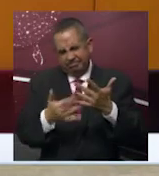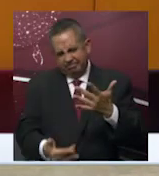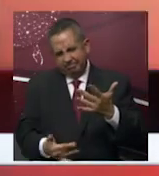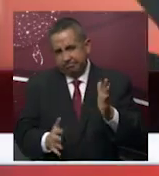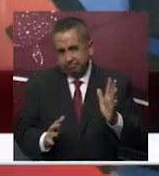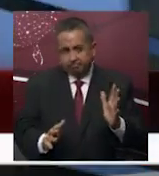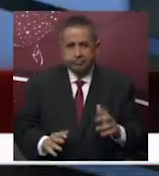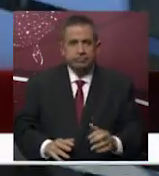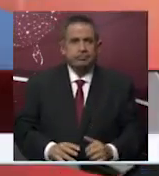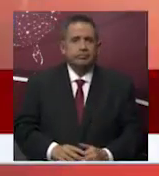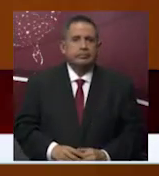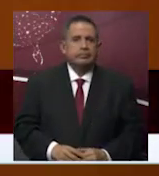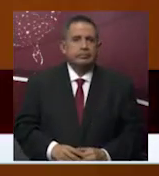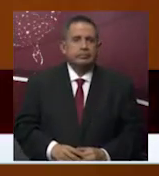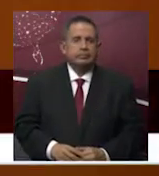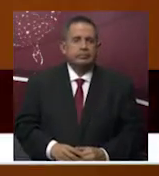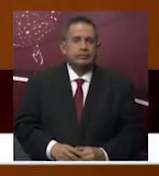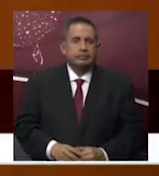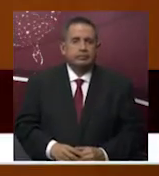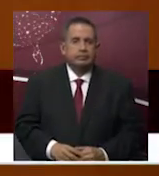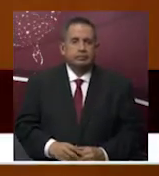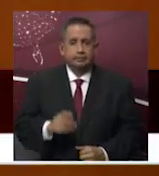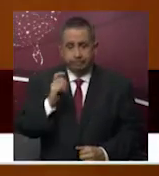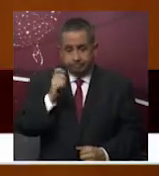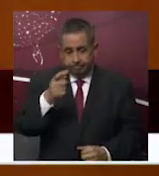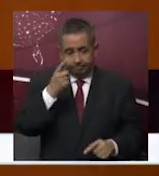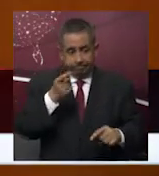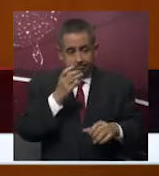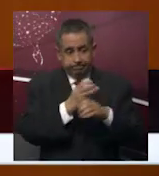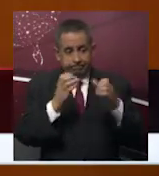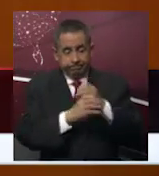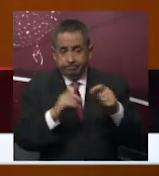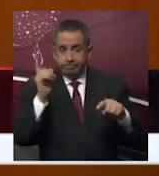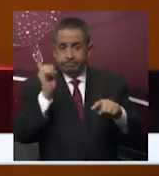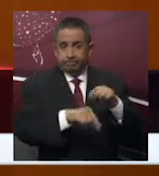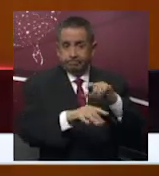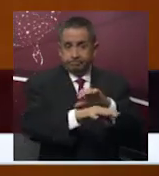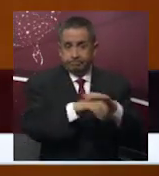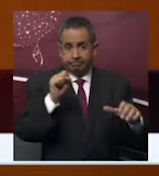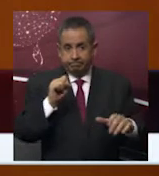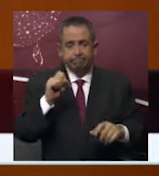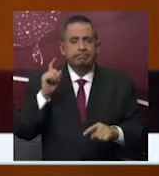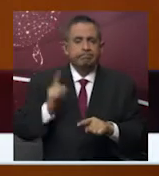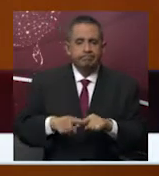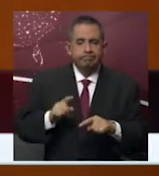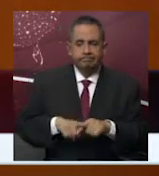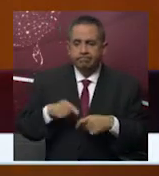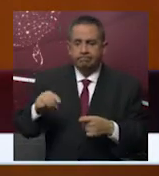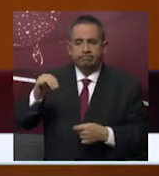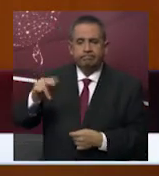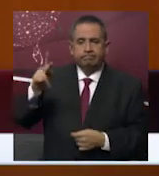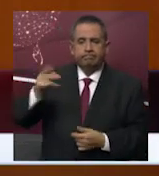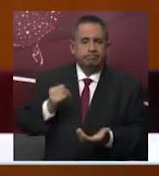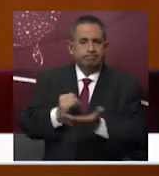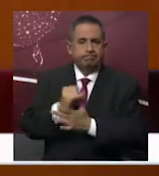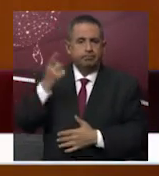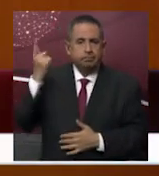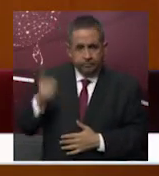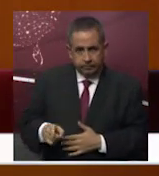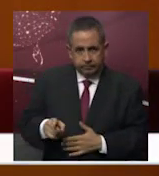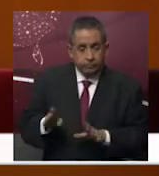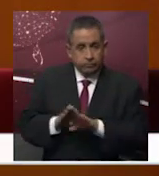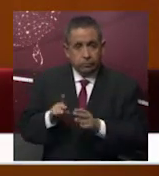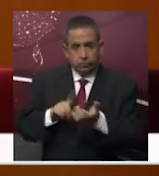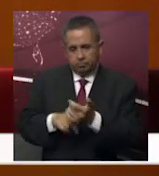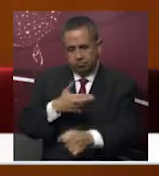más. Que la acción de extinción de dominio se ejercitará por el Ministerio Público a través